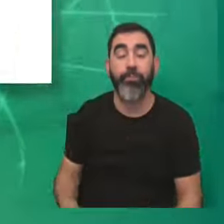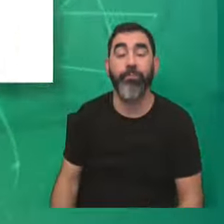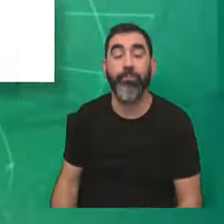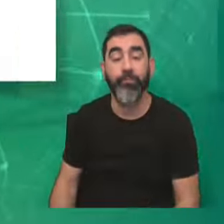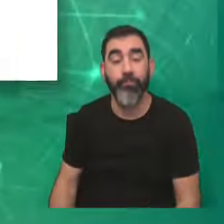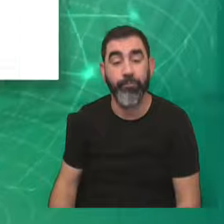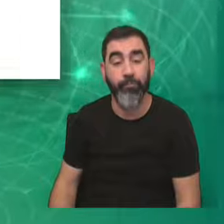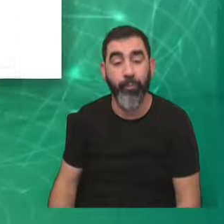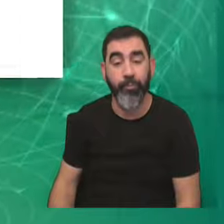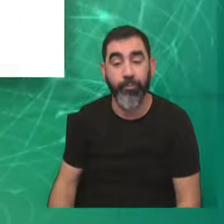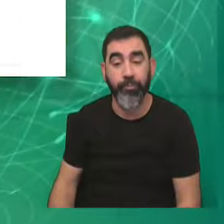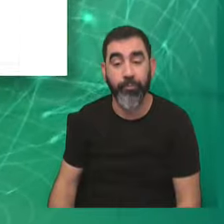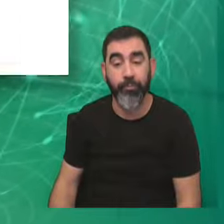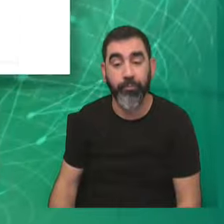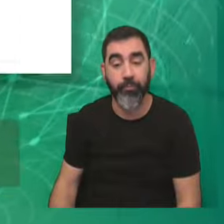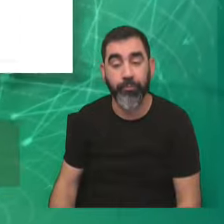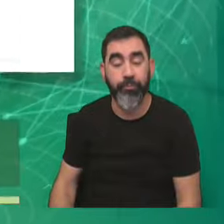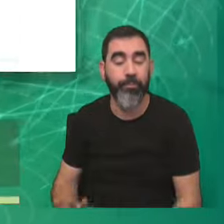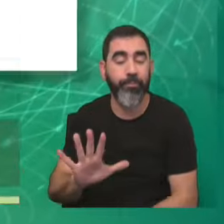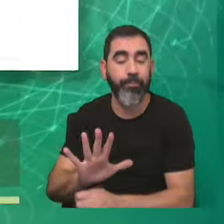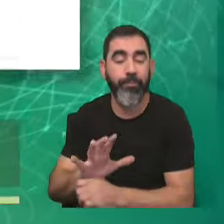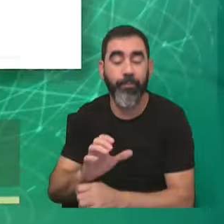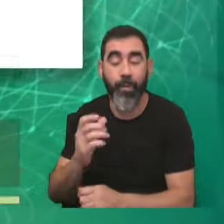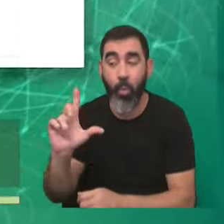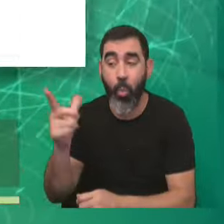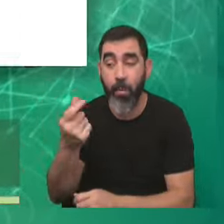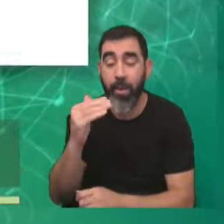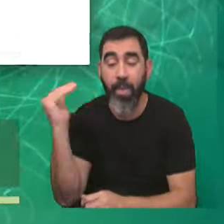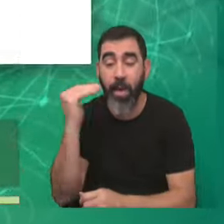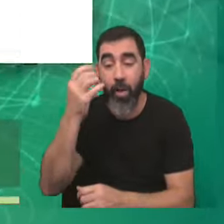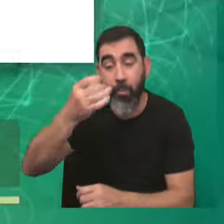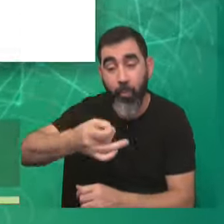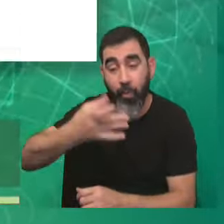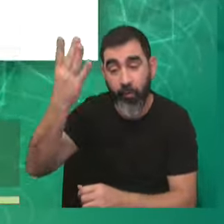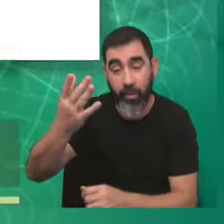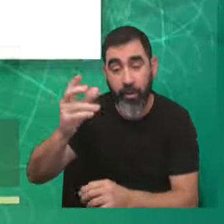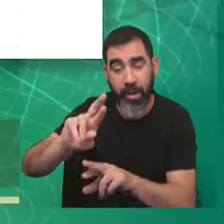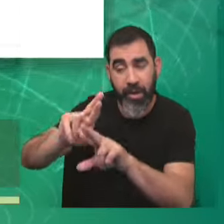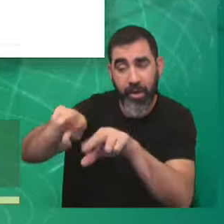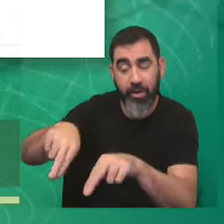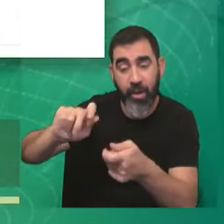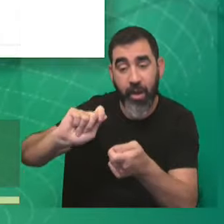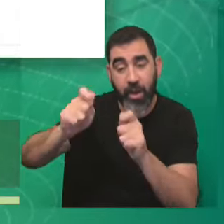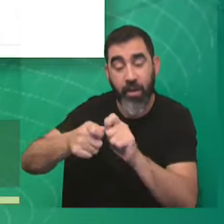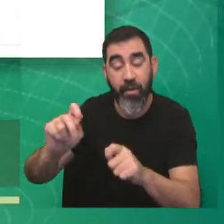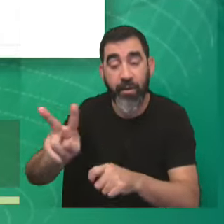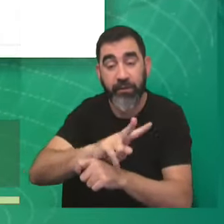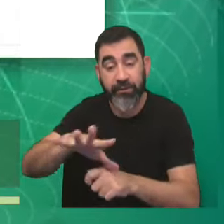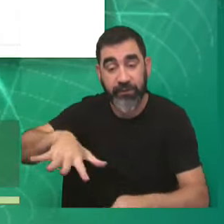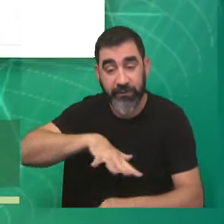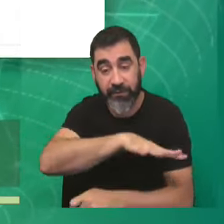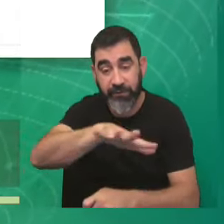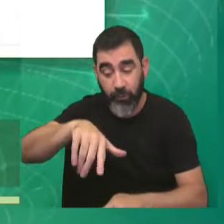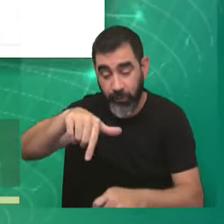previsional además de la ironía sobre el desfinanciamiento de la caja de profesionales y el rechazo a la reforma de la seguridad social que